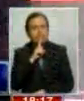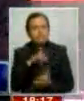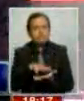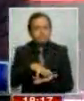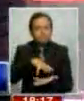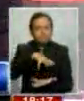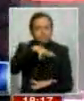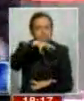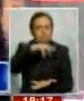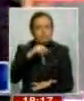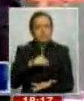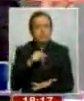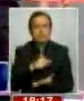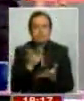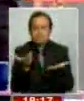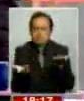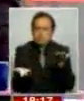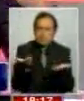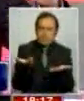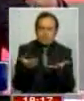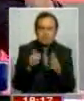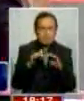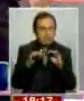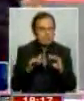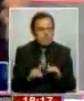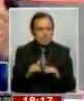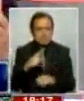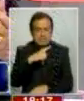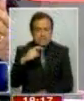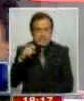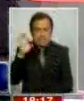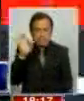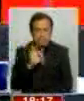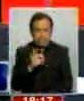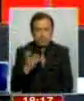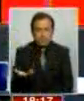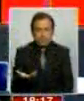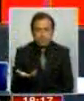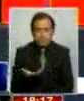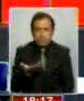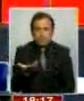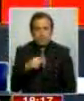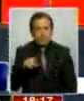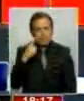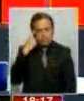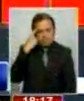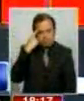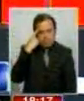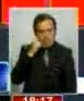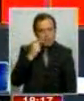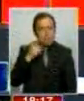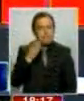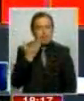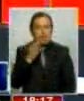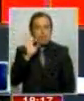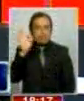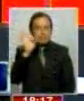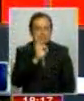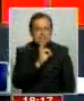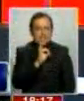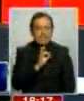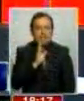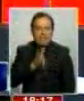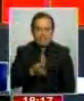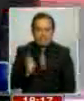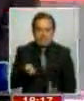monto, digamos, similar a lo que produce el país, es decir, el 100% del PIB. ¿Pero podría ser razonable años... pensar en un porcentaje que tuviera que tributarse